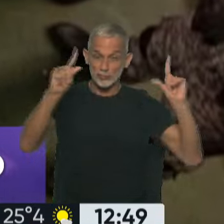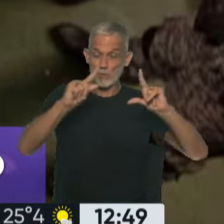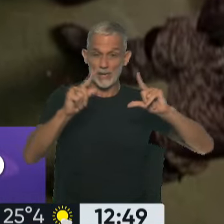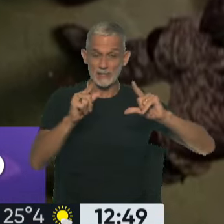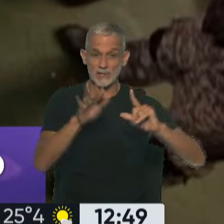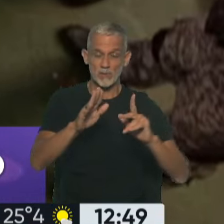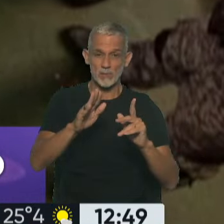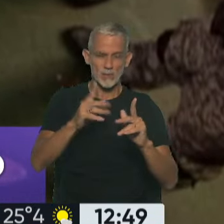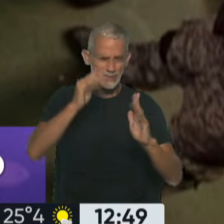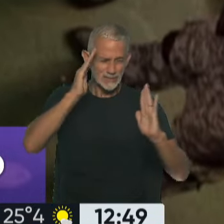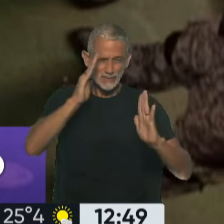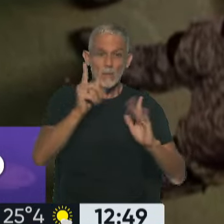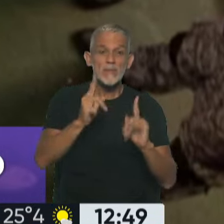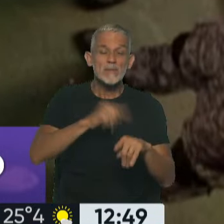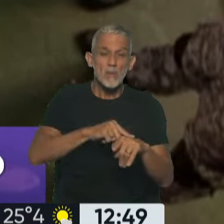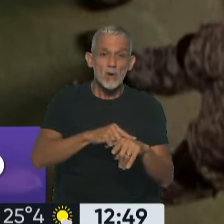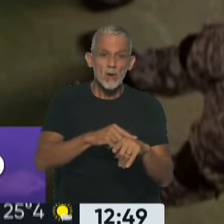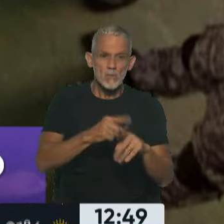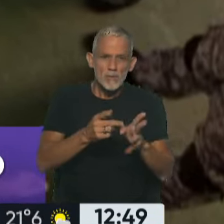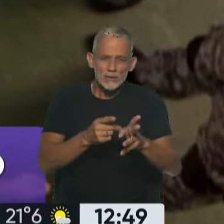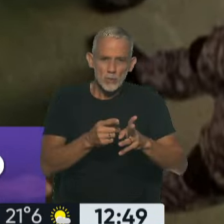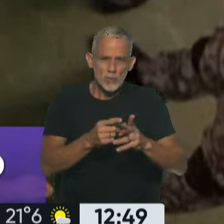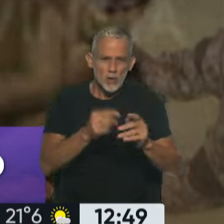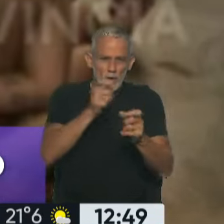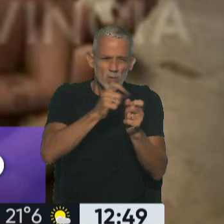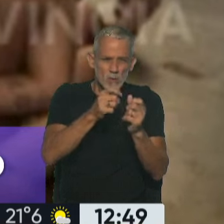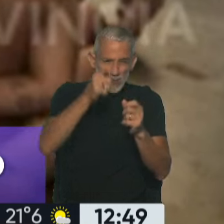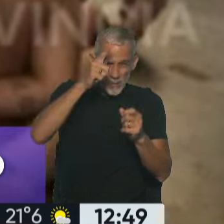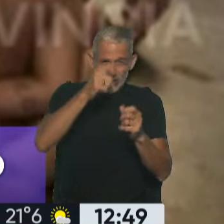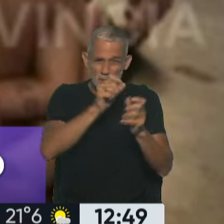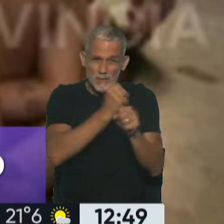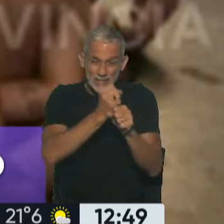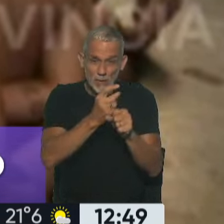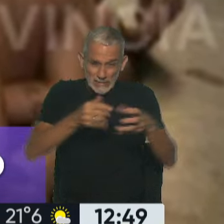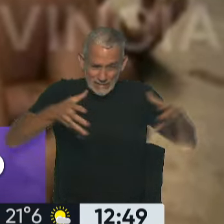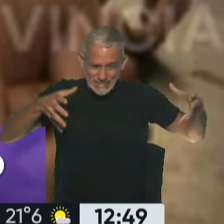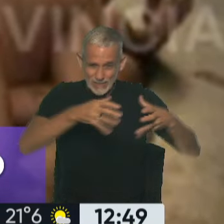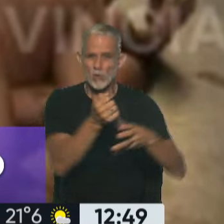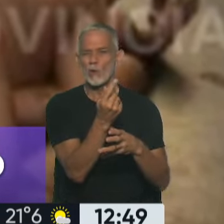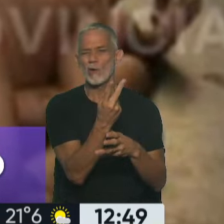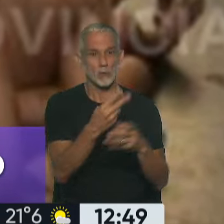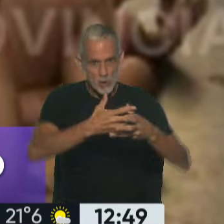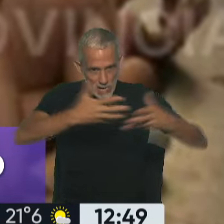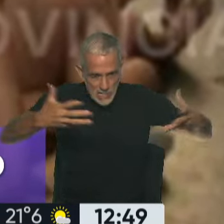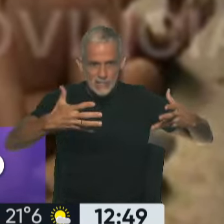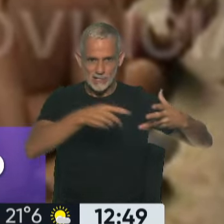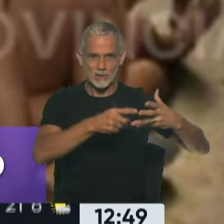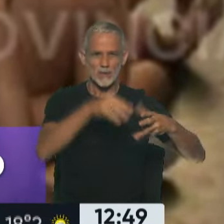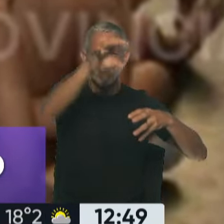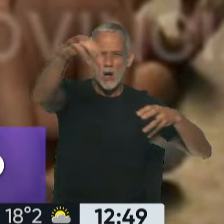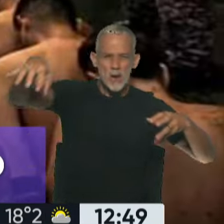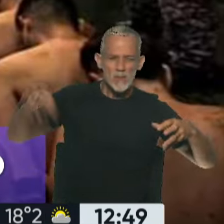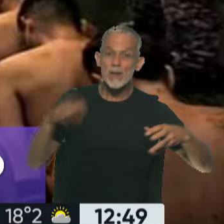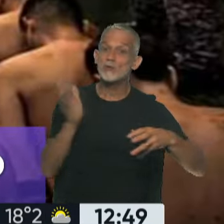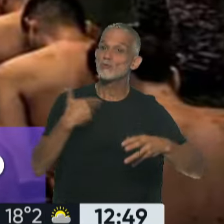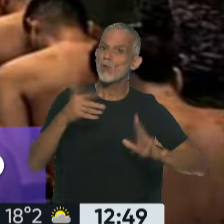formato saturación, es decir, teniendo muchos agentes penitenciarios trabajando en simultáneo, se realizan en todas las unidades penitenciarias,